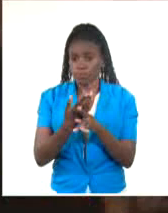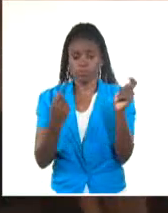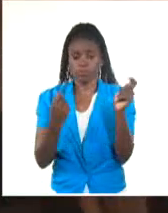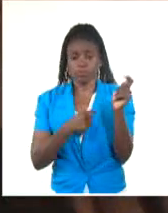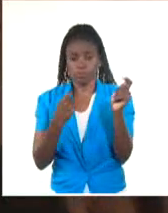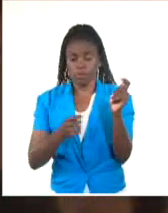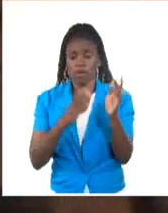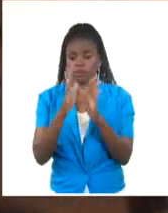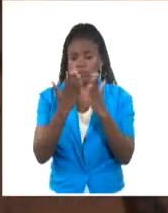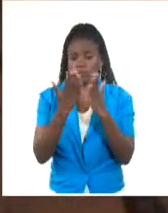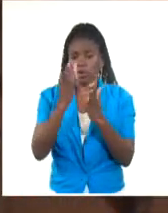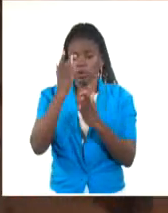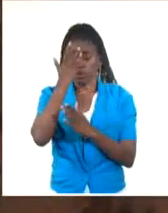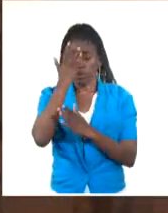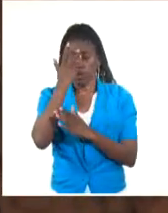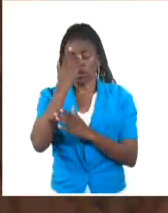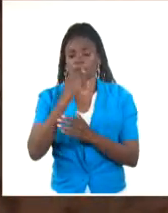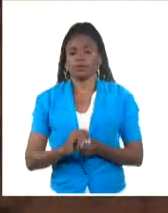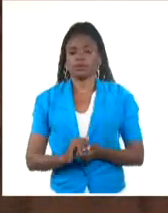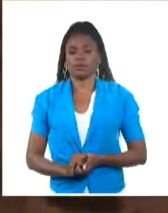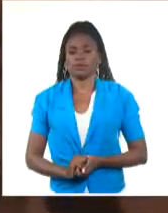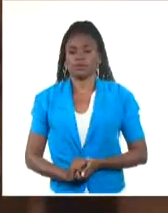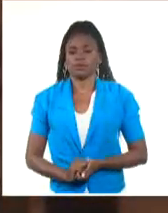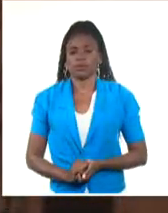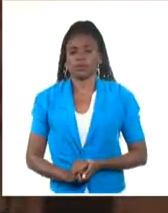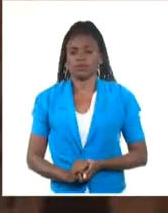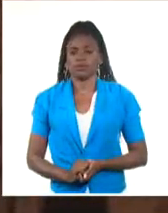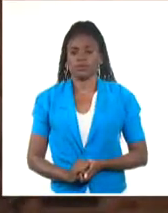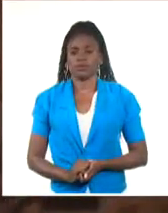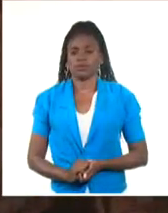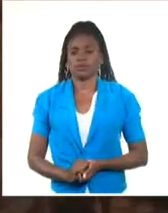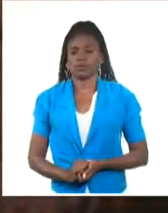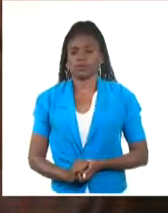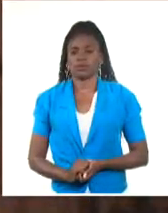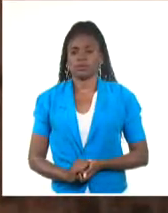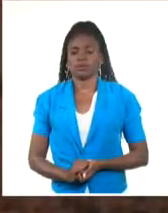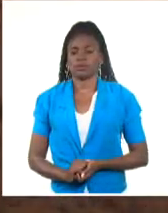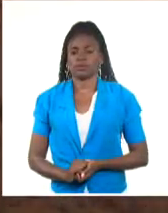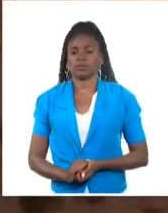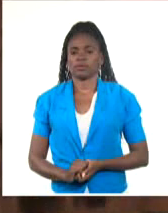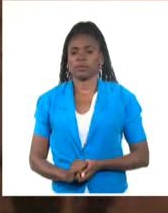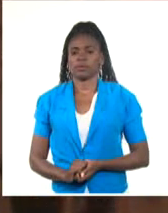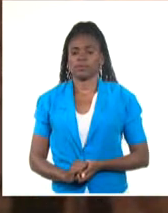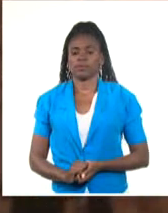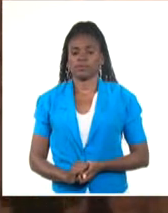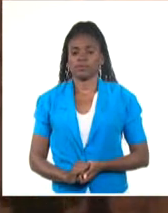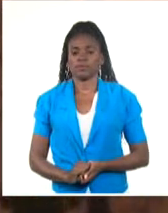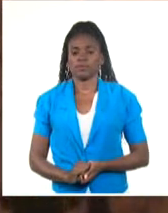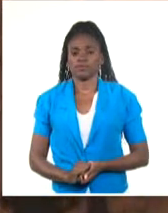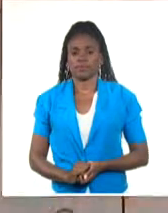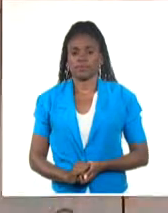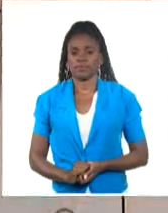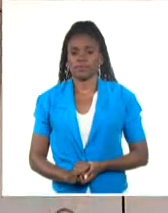Che en Bolivia. Lisandra Ronquillo y José Vázquez Ferreiro, Sistema Informativo de la Televisión Cubana.